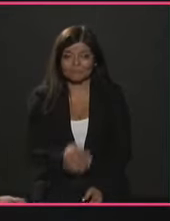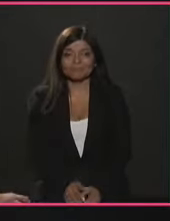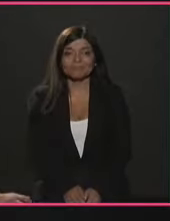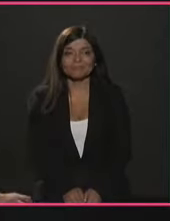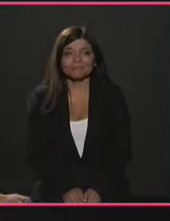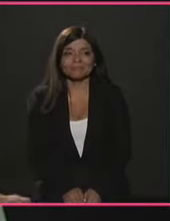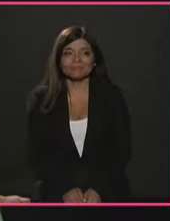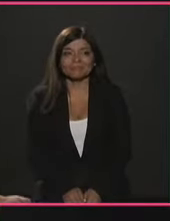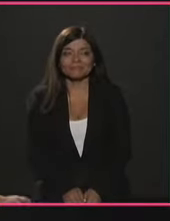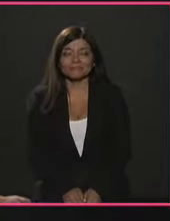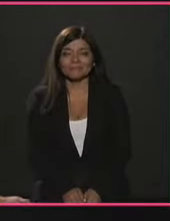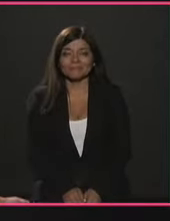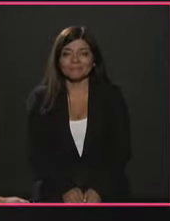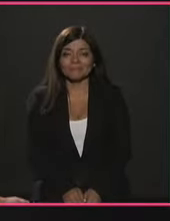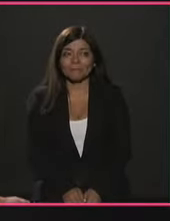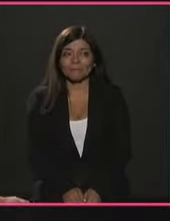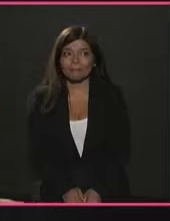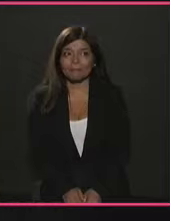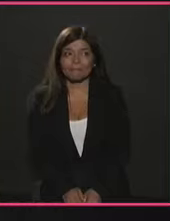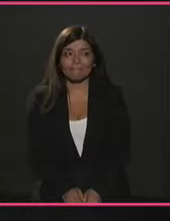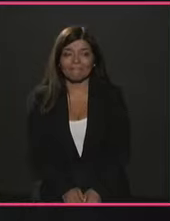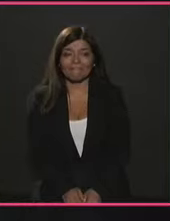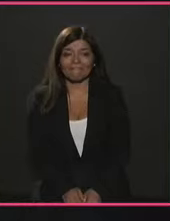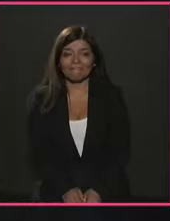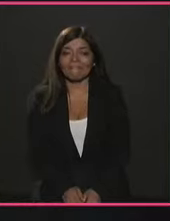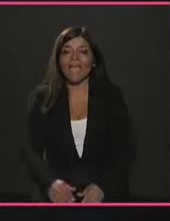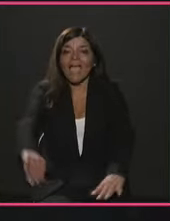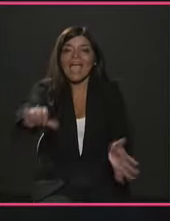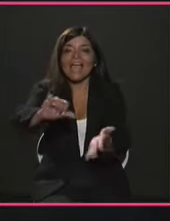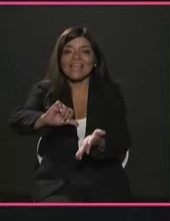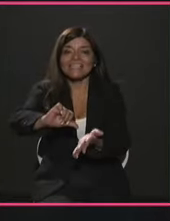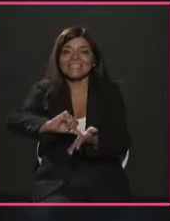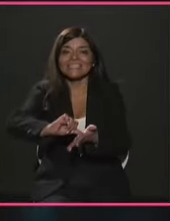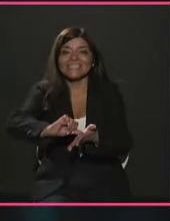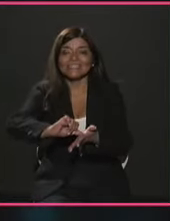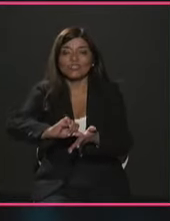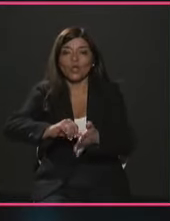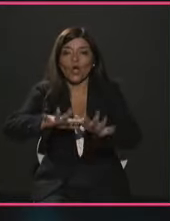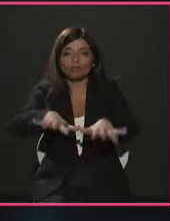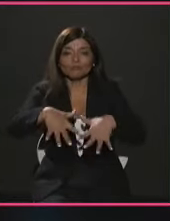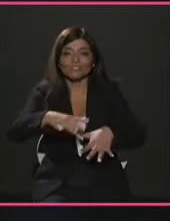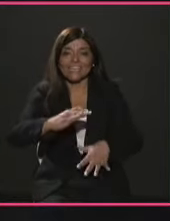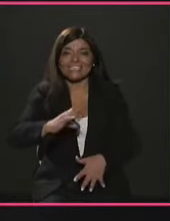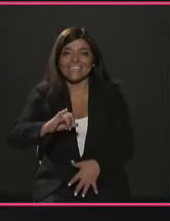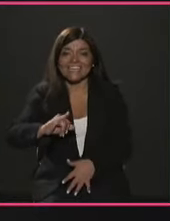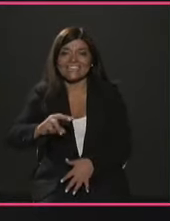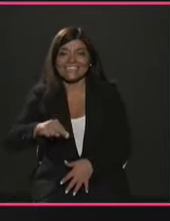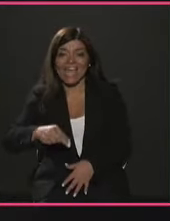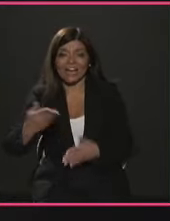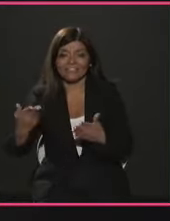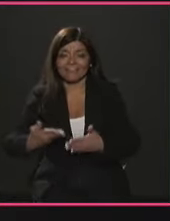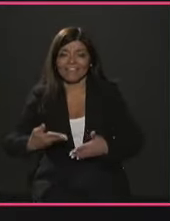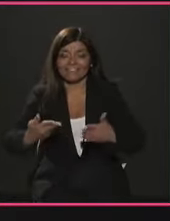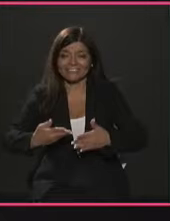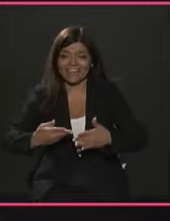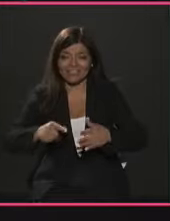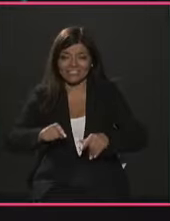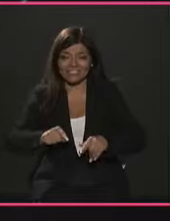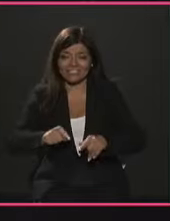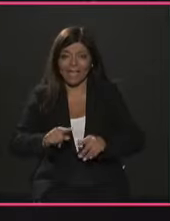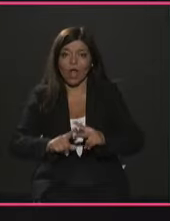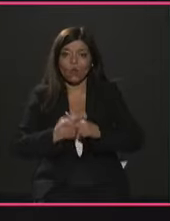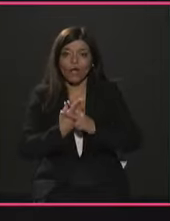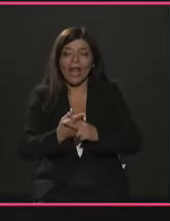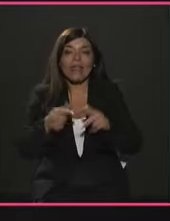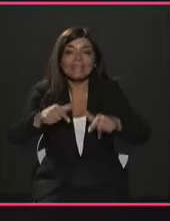ustedes que siguen en el público en el centro cultural seina un lugar que nos recibe y se transforma en el hogar principal de